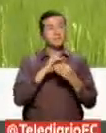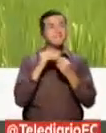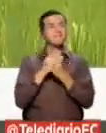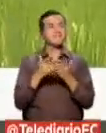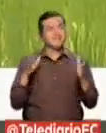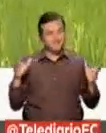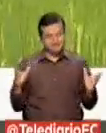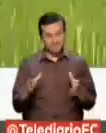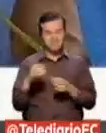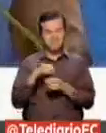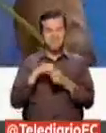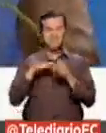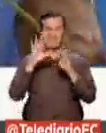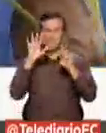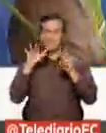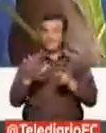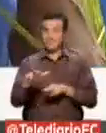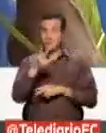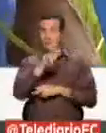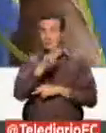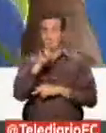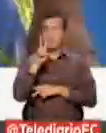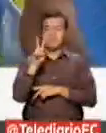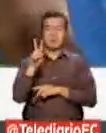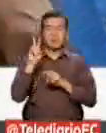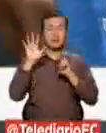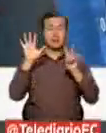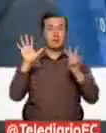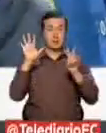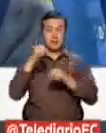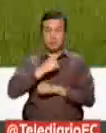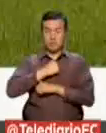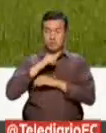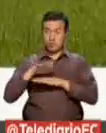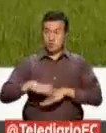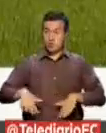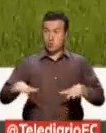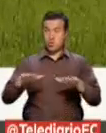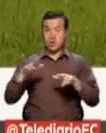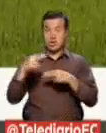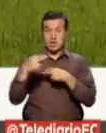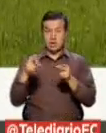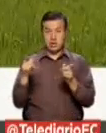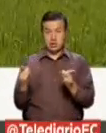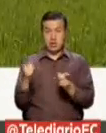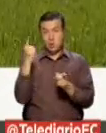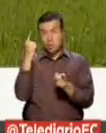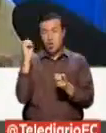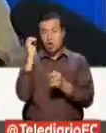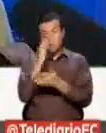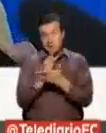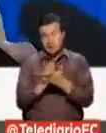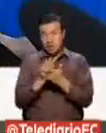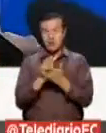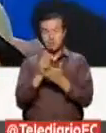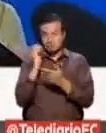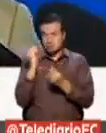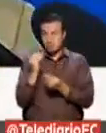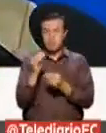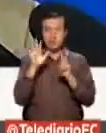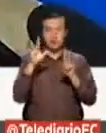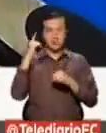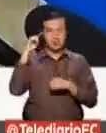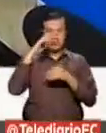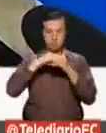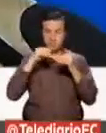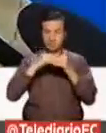de fondos a 7.227 agricultores dueños de menos de media hectárea y hasta una hectárea. 7 millones de dólares es el monto